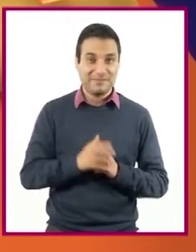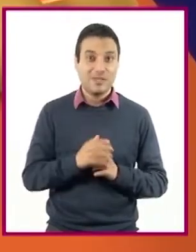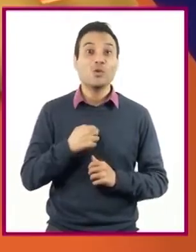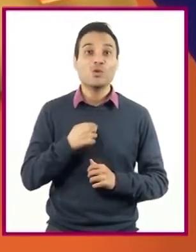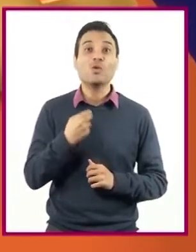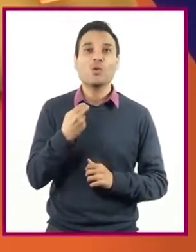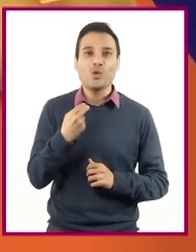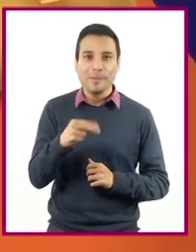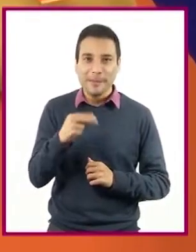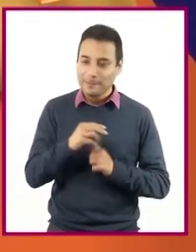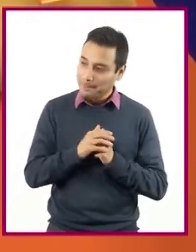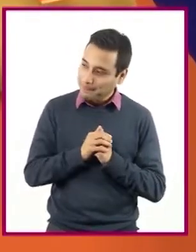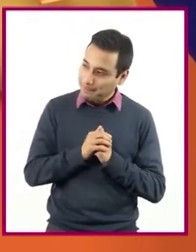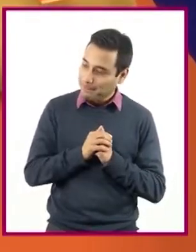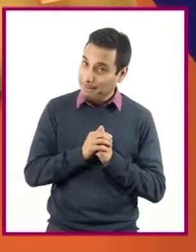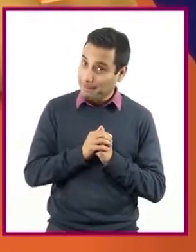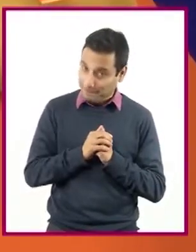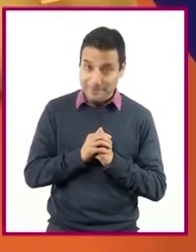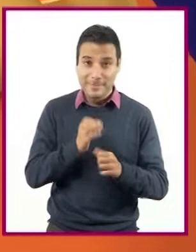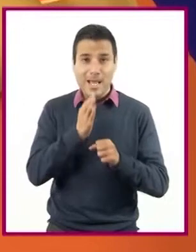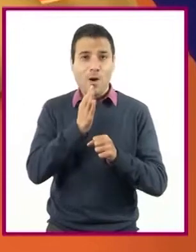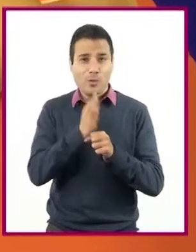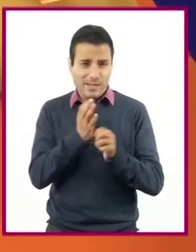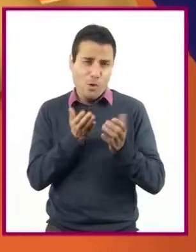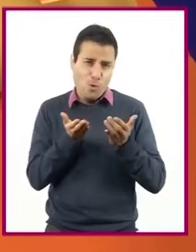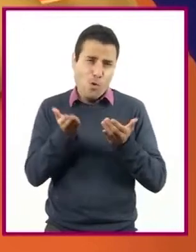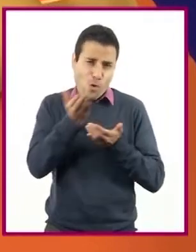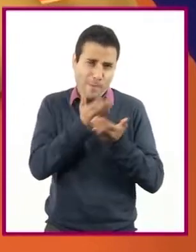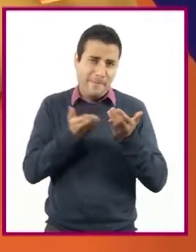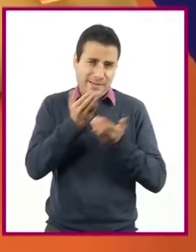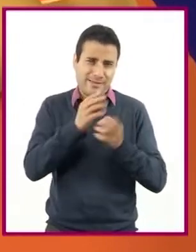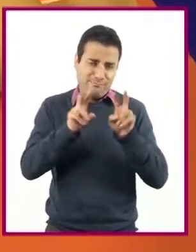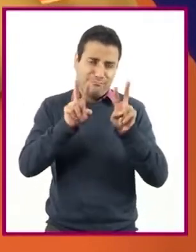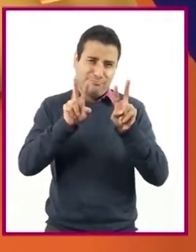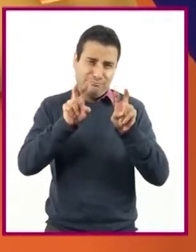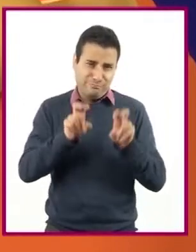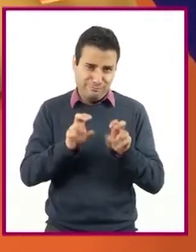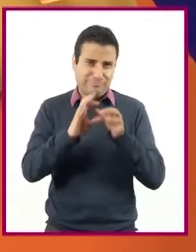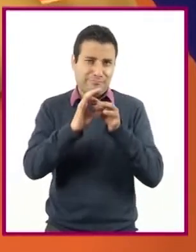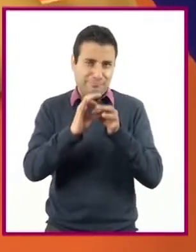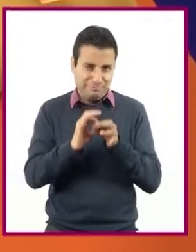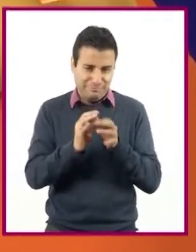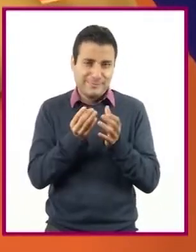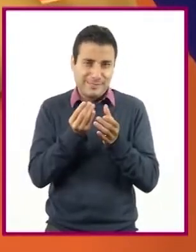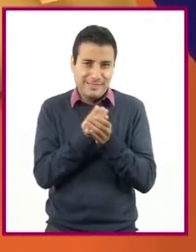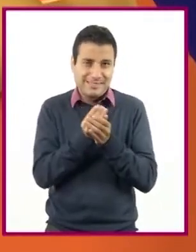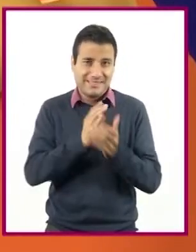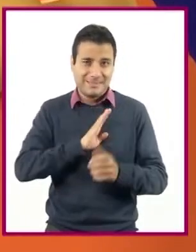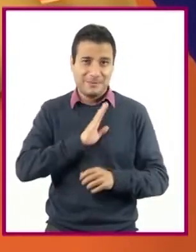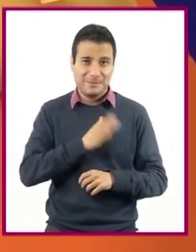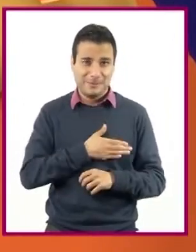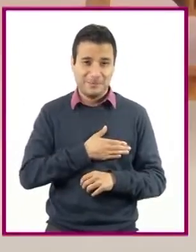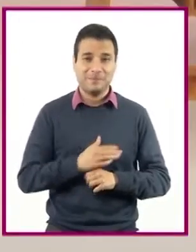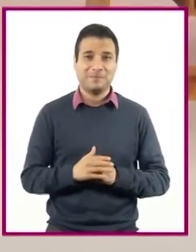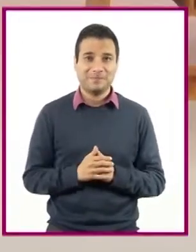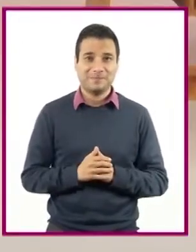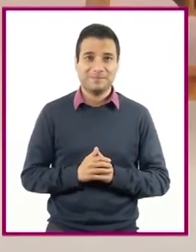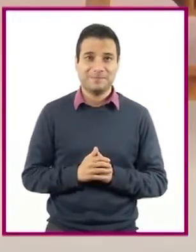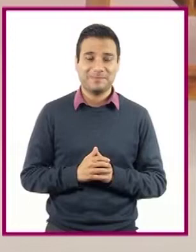es Alberto Ábrego y estoy aquí para compartir con ustedes contenidos relacionados con la asignatura de lengua